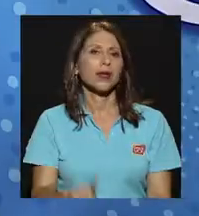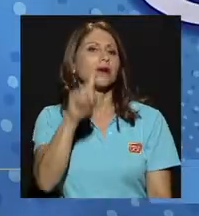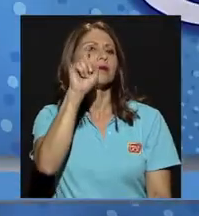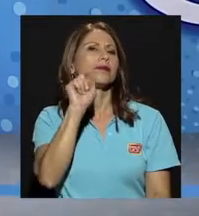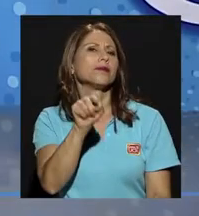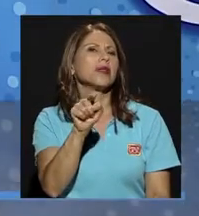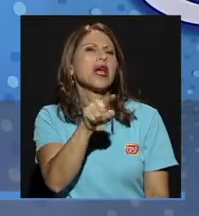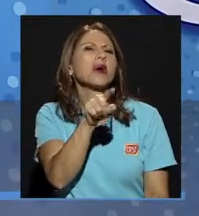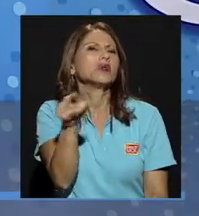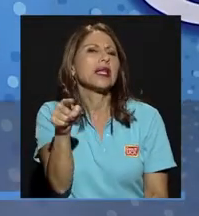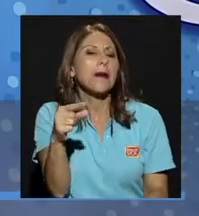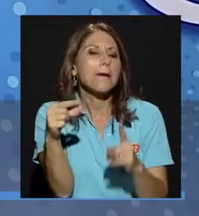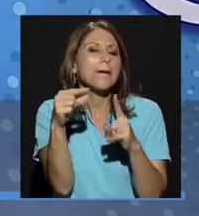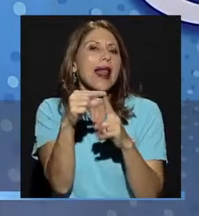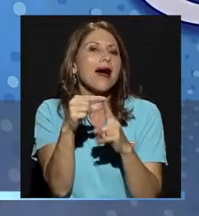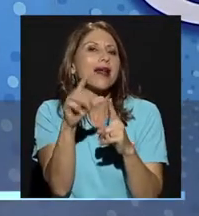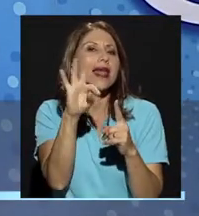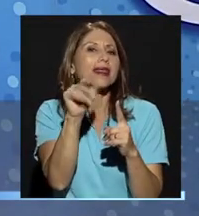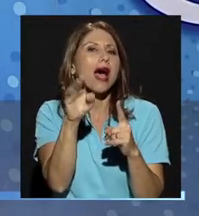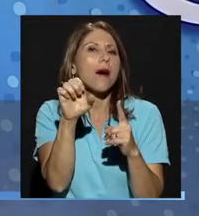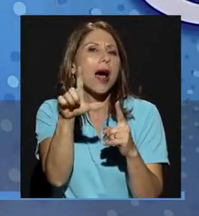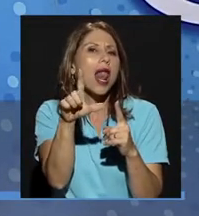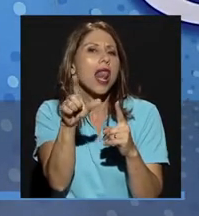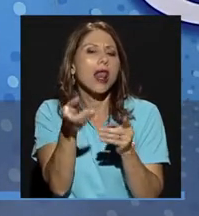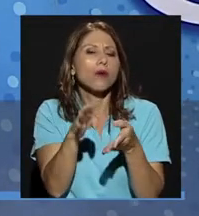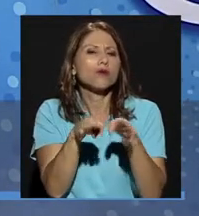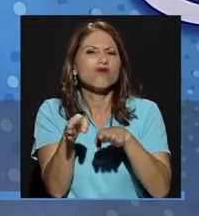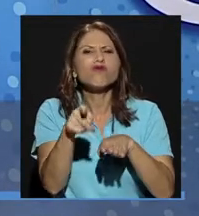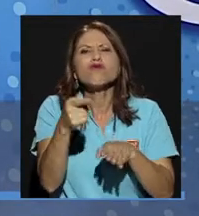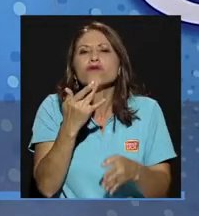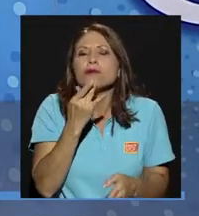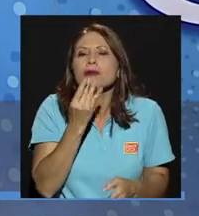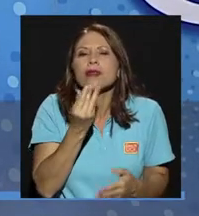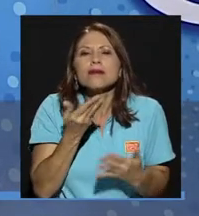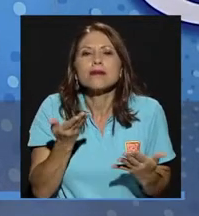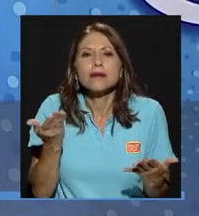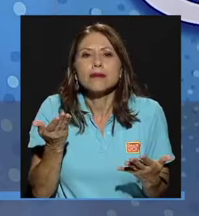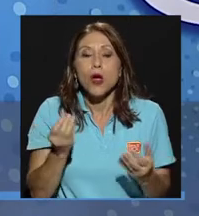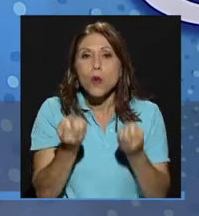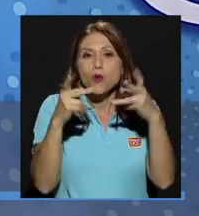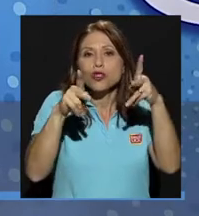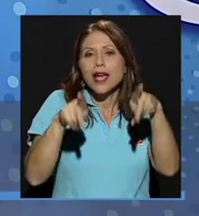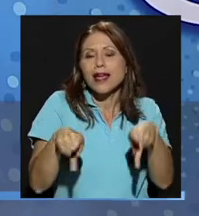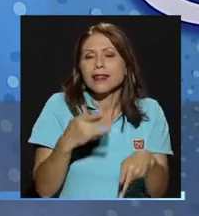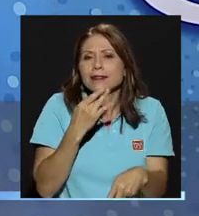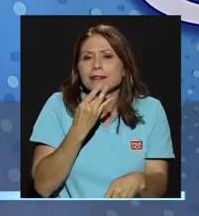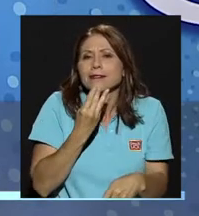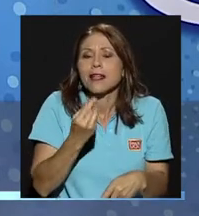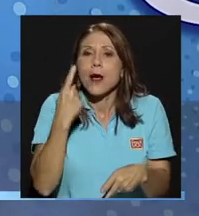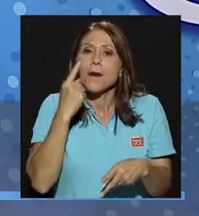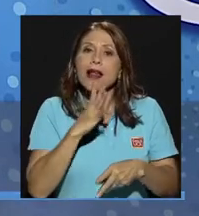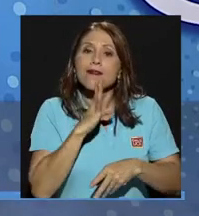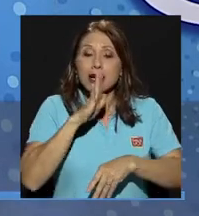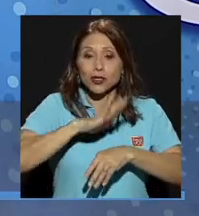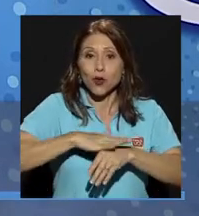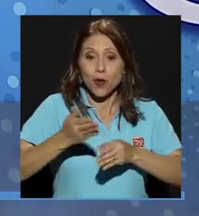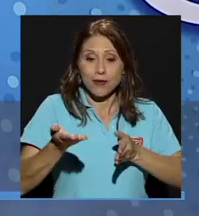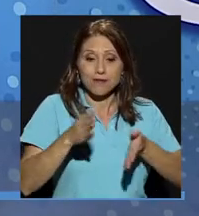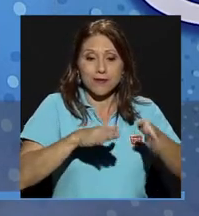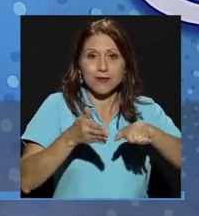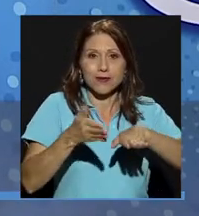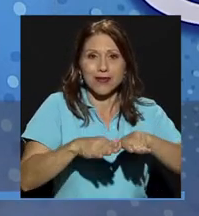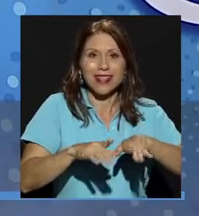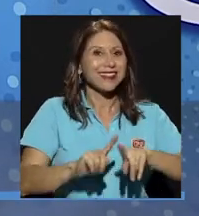¿A qué le sabe la palabra tamal? Mucha gente la saborea y la utiliza para referirse al platillo